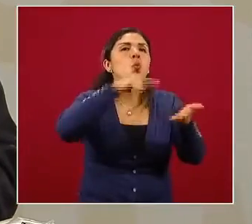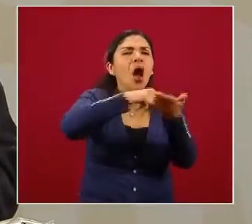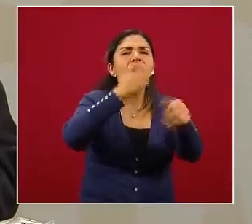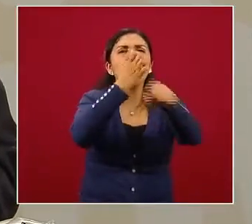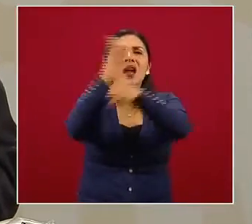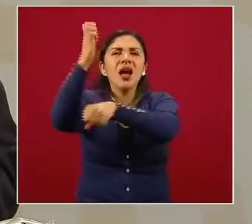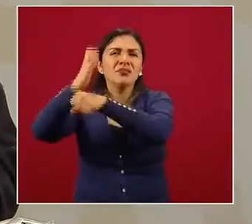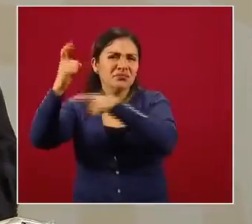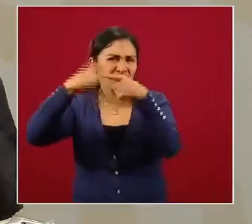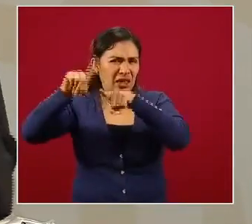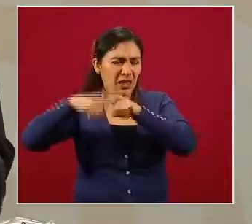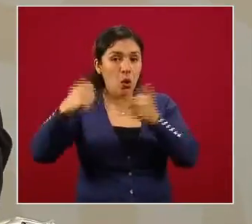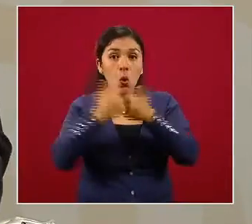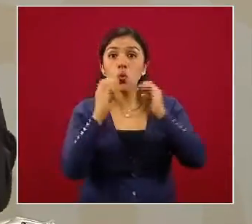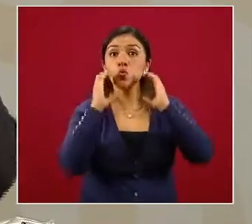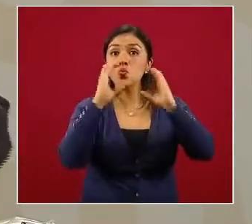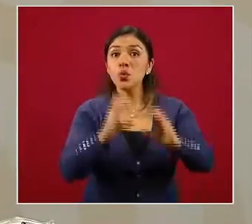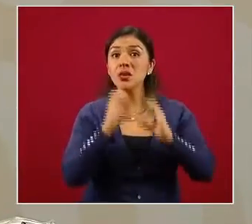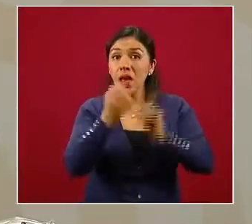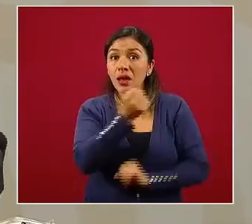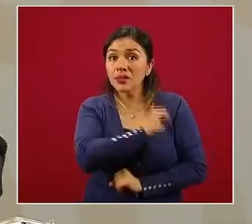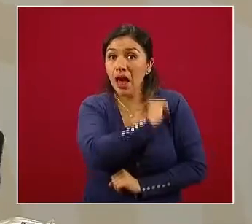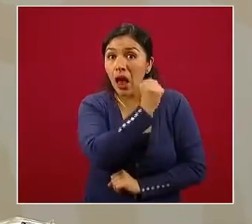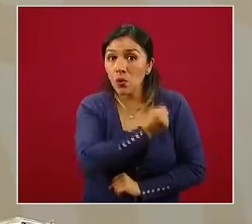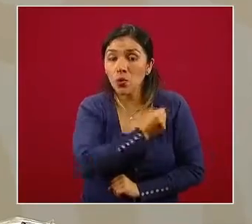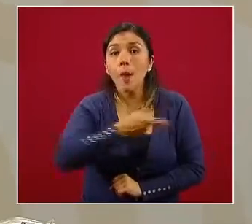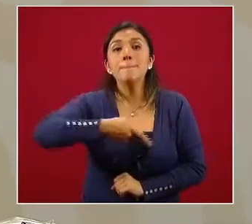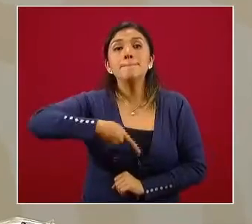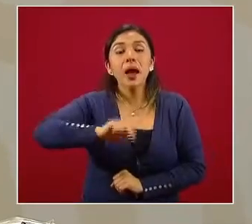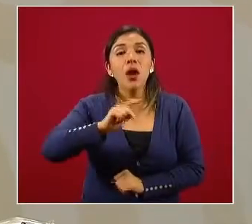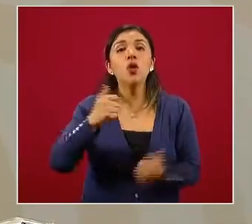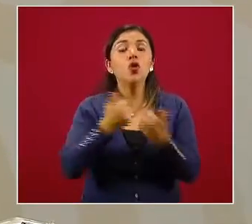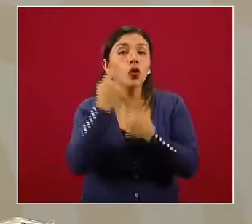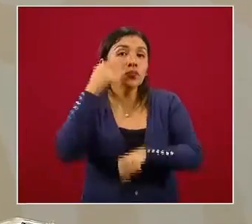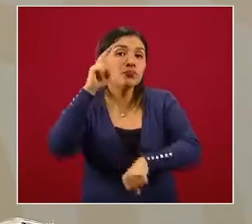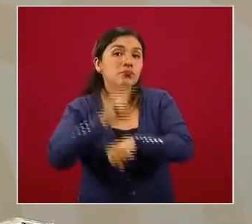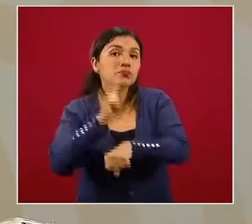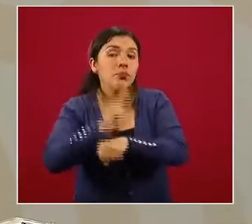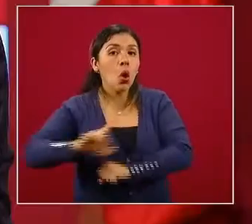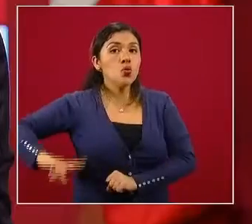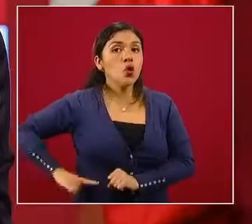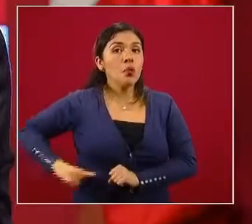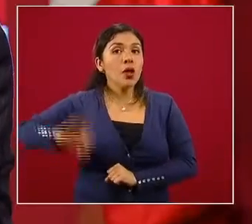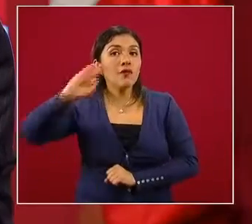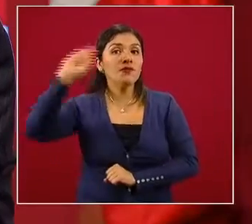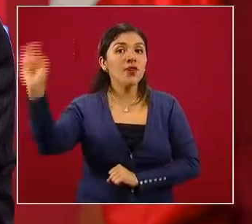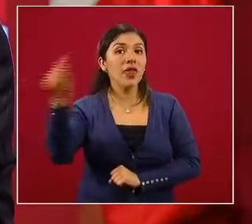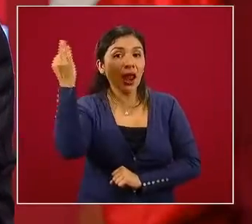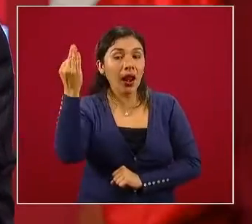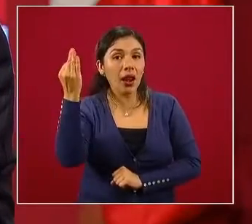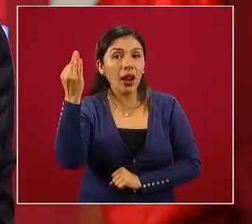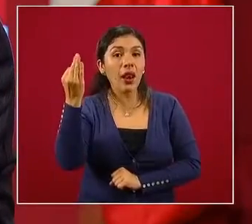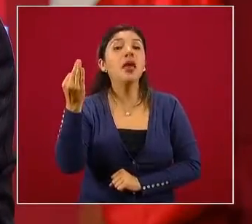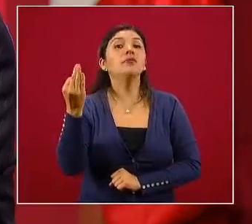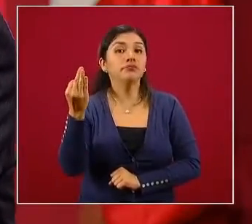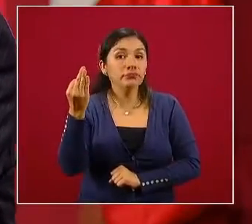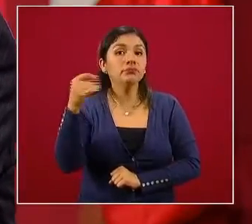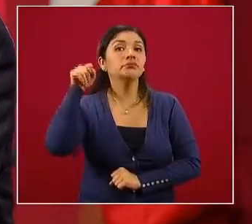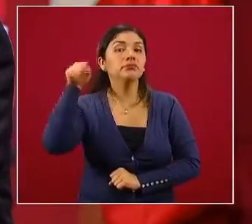estatales de la autoridad sanitaria, pero asesorados por el gobierno federal, vamos a